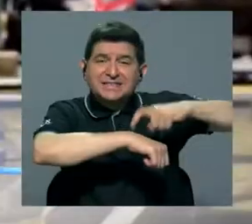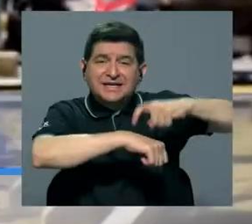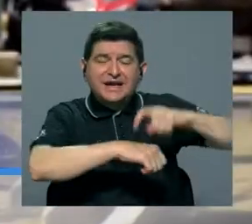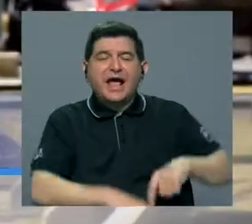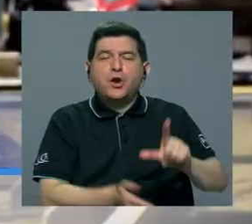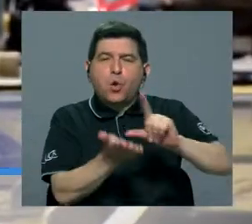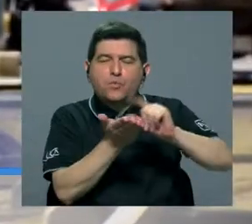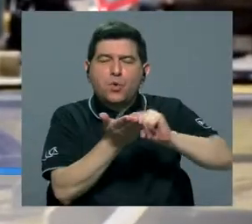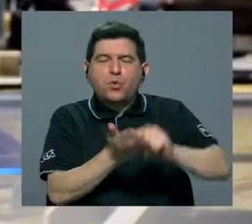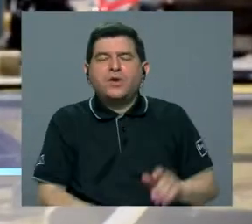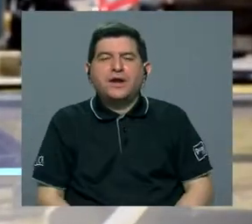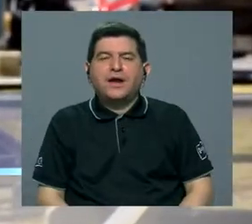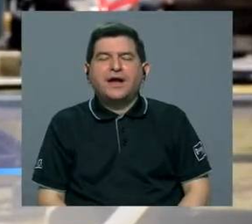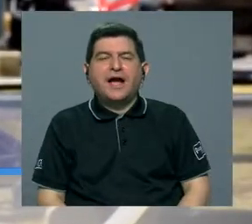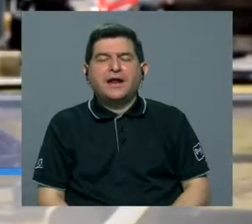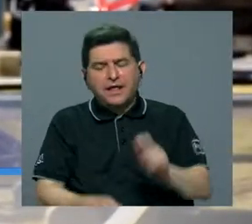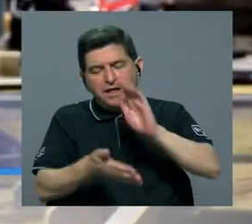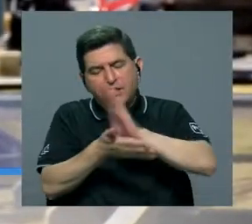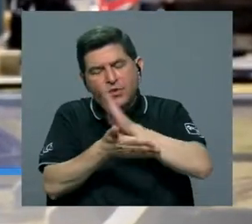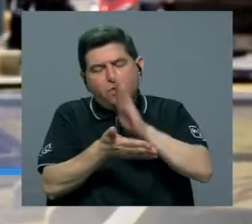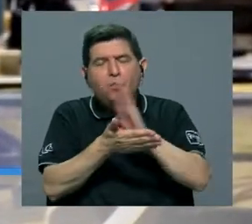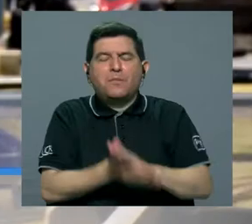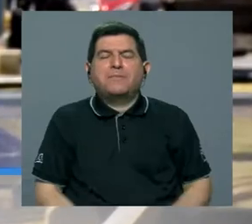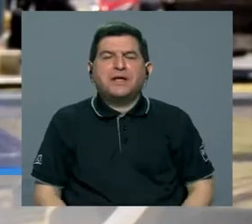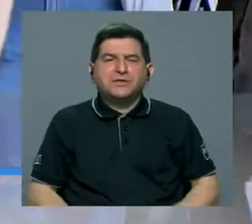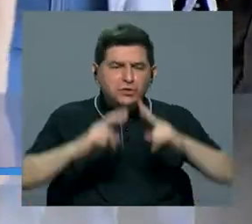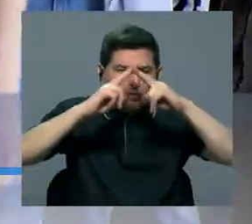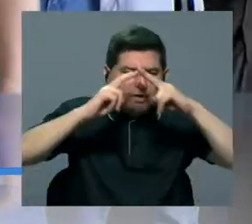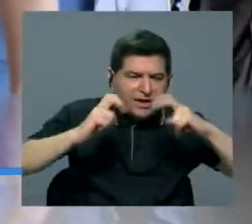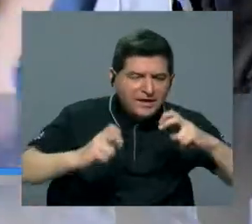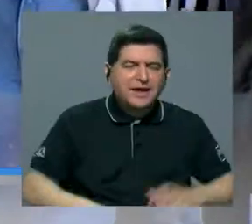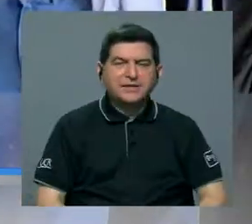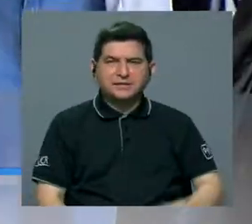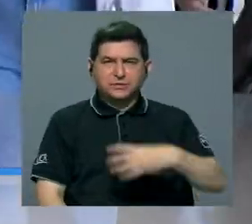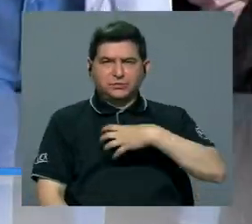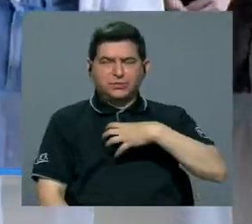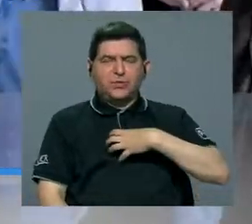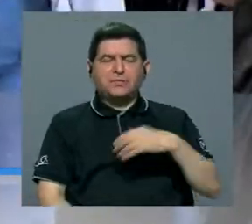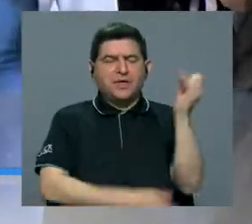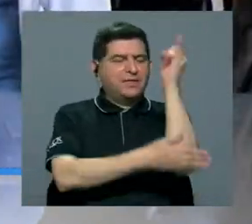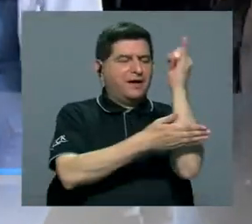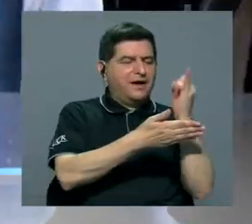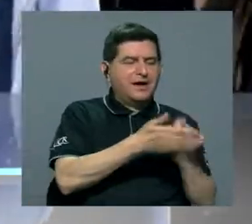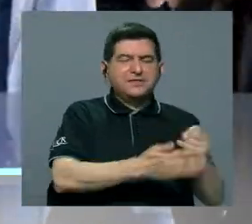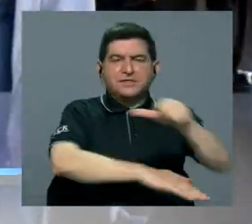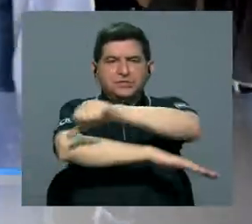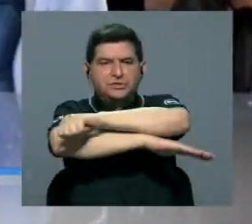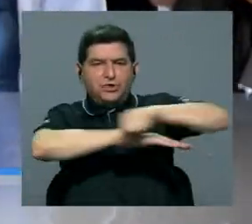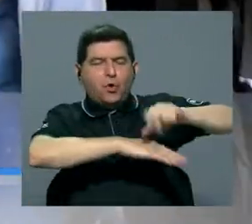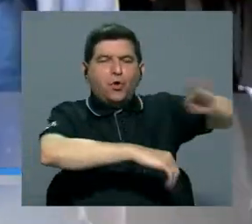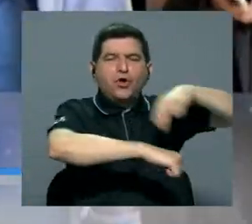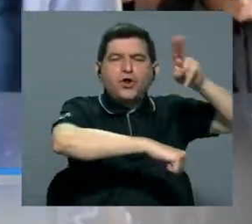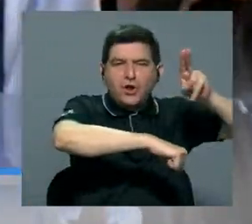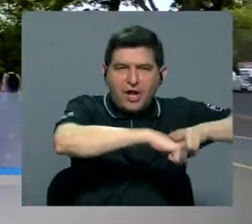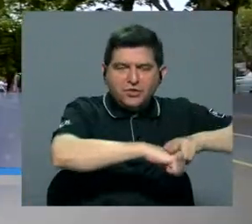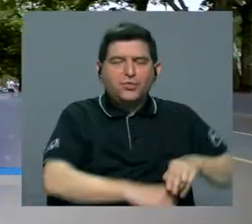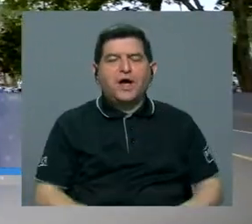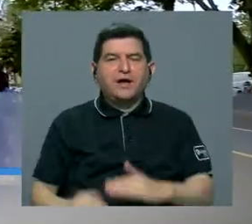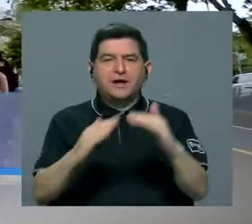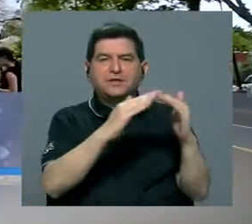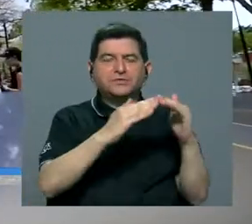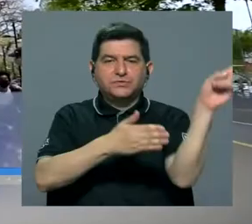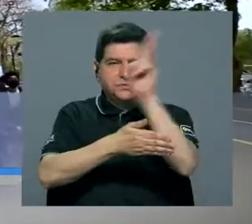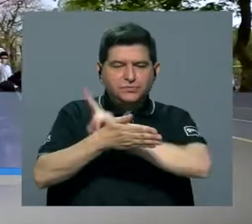Recientemente se publicó la memoria de la jornada Radiografía del Patrimonio Artístico, Arquitectónico y Natural de la